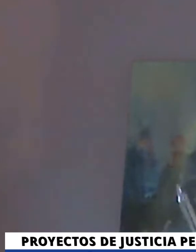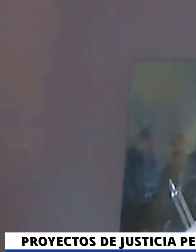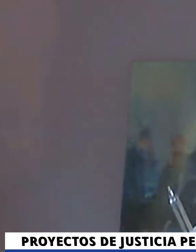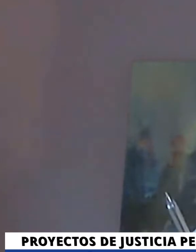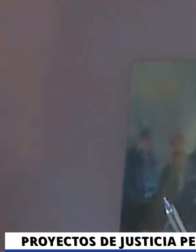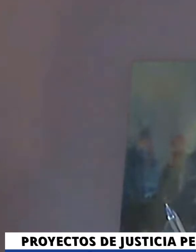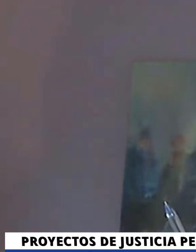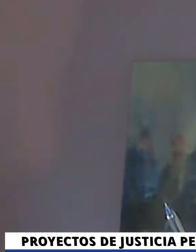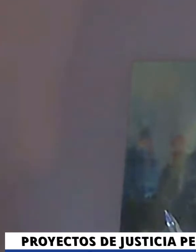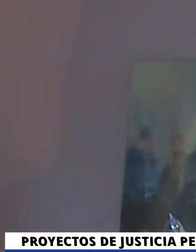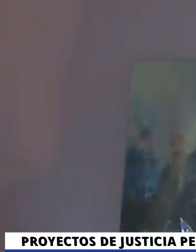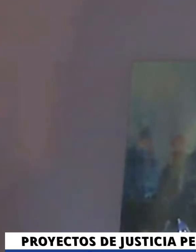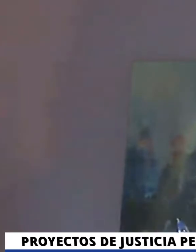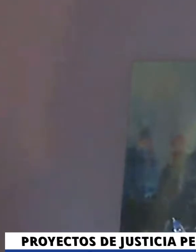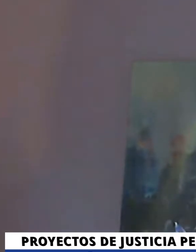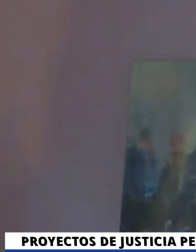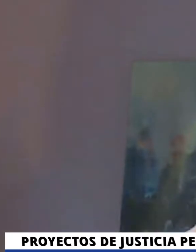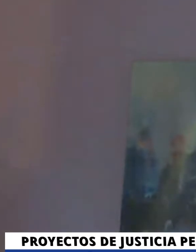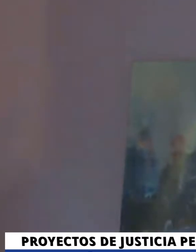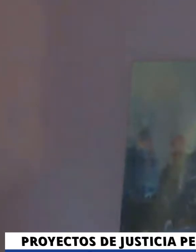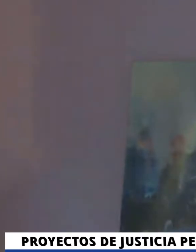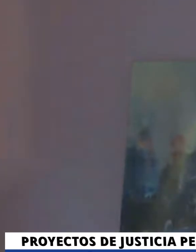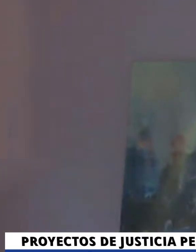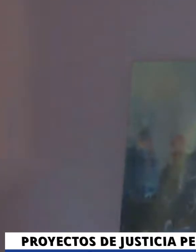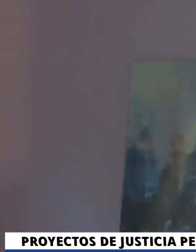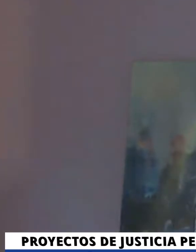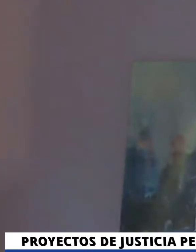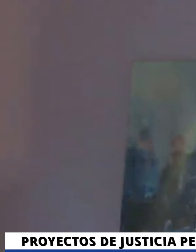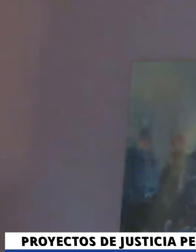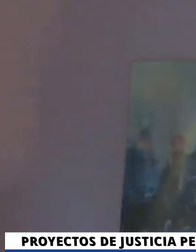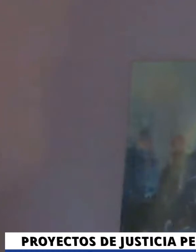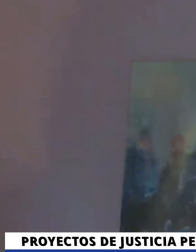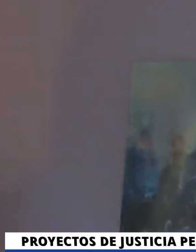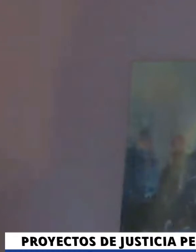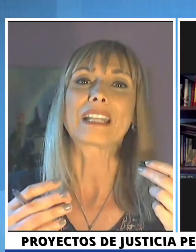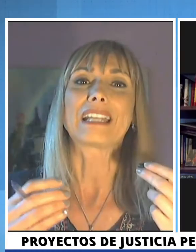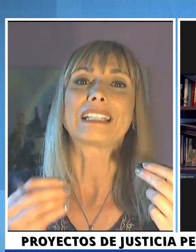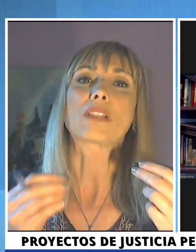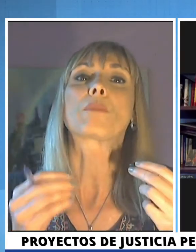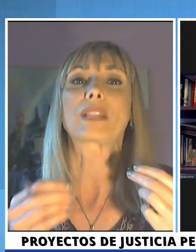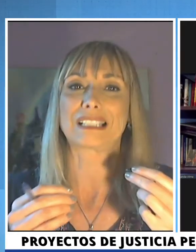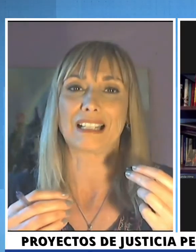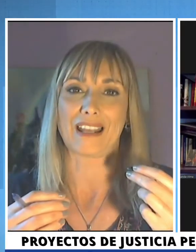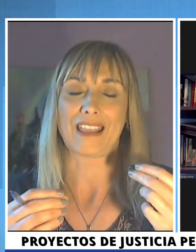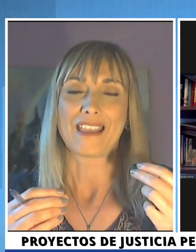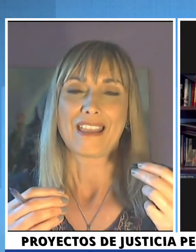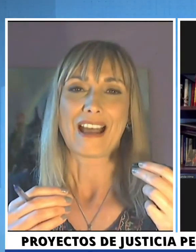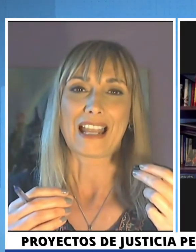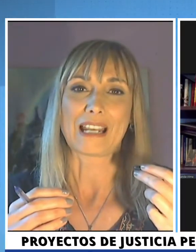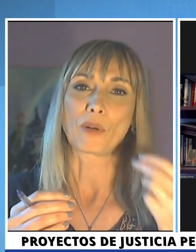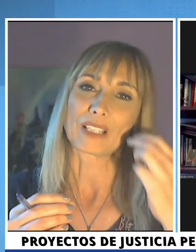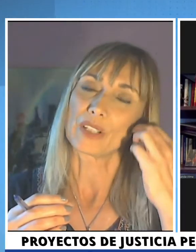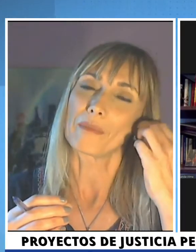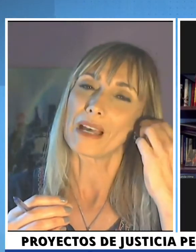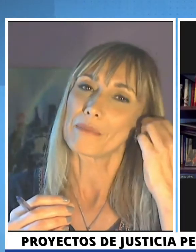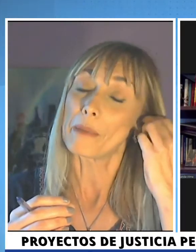paz, que es una de las preguntas que después les voy a hacer a algunas de las personas que vamos a entrevistar, de qué manera el Estado se puede acercar a